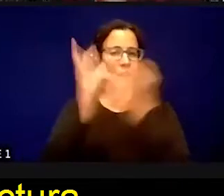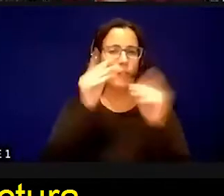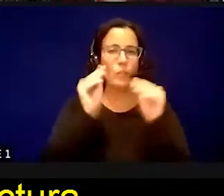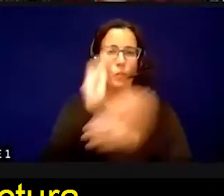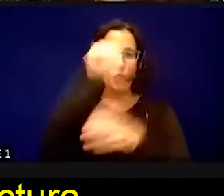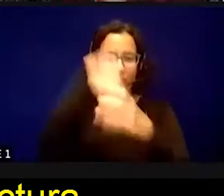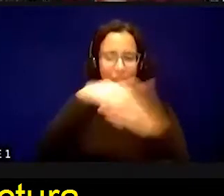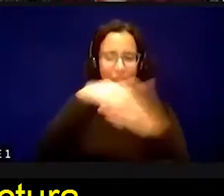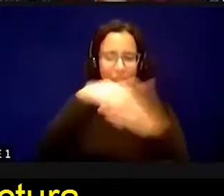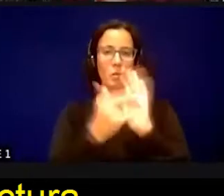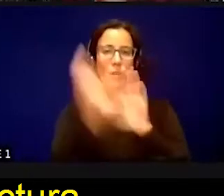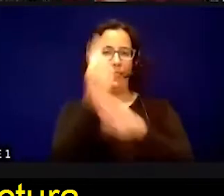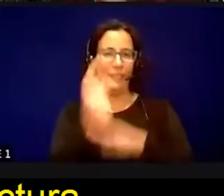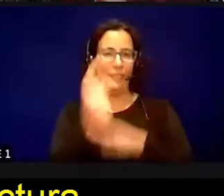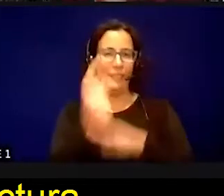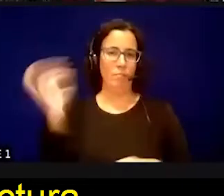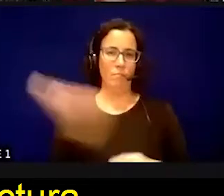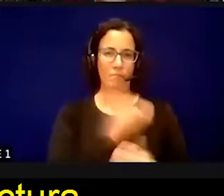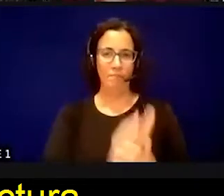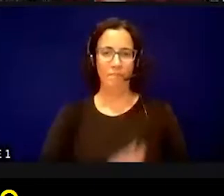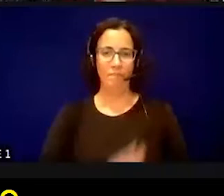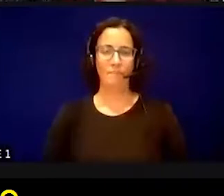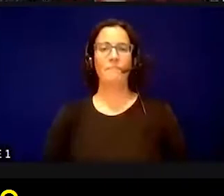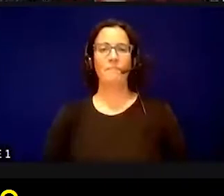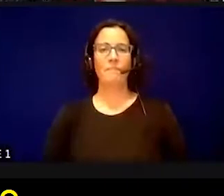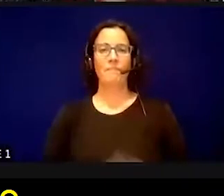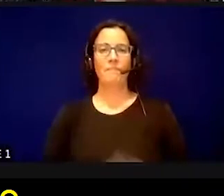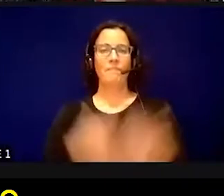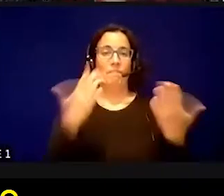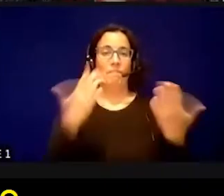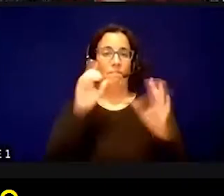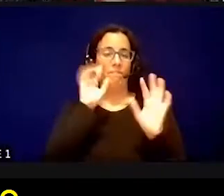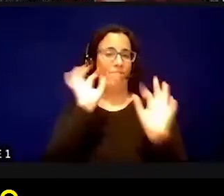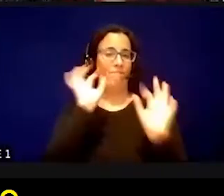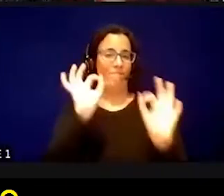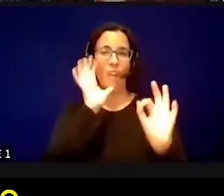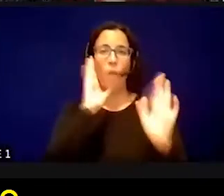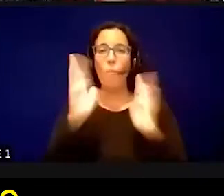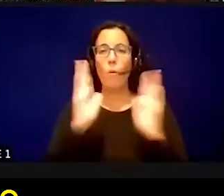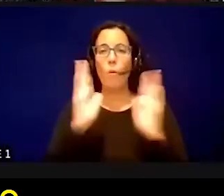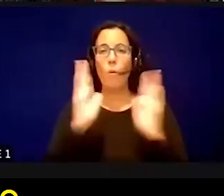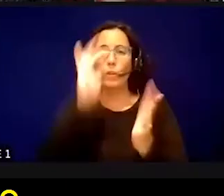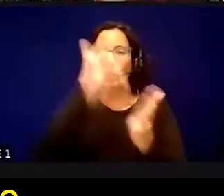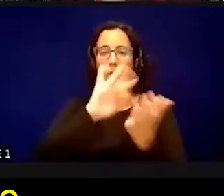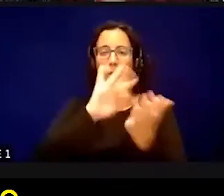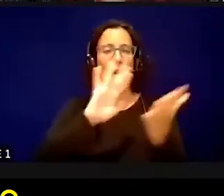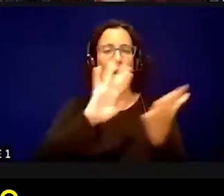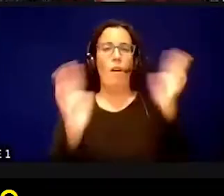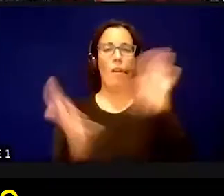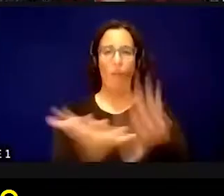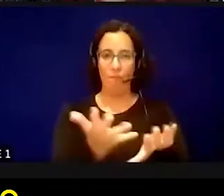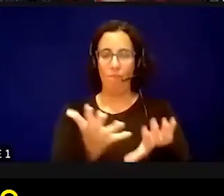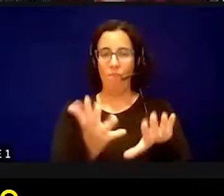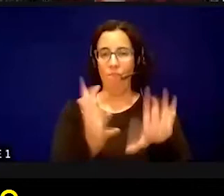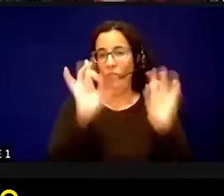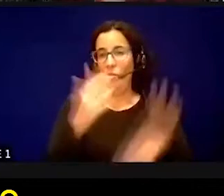del diseño, etcétera, ¿no? Está claro que estamos ante un momento de cambio como el que en su momento produjo en la sociedad la